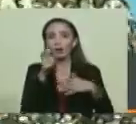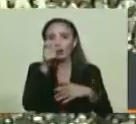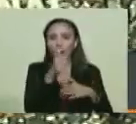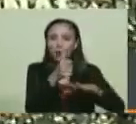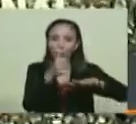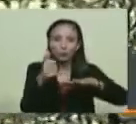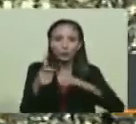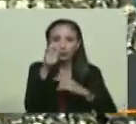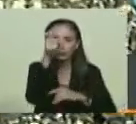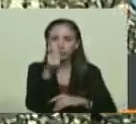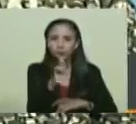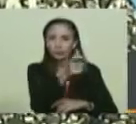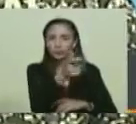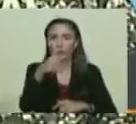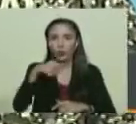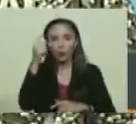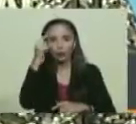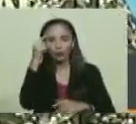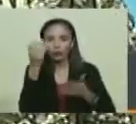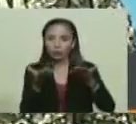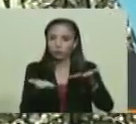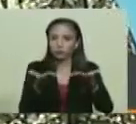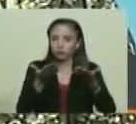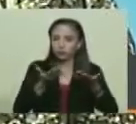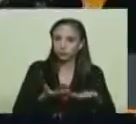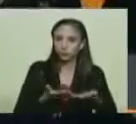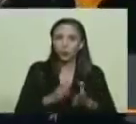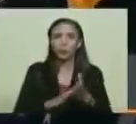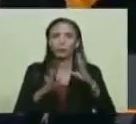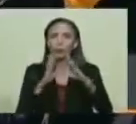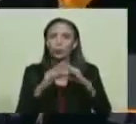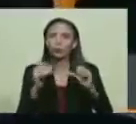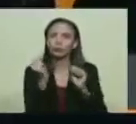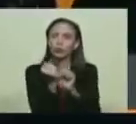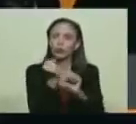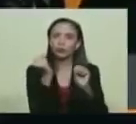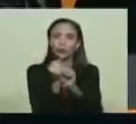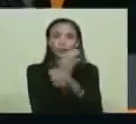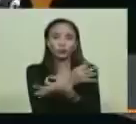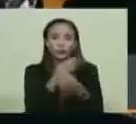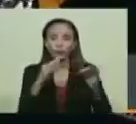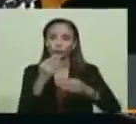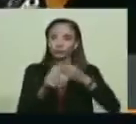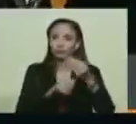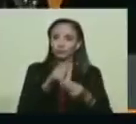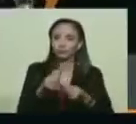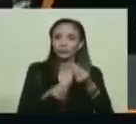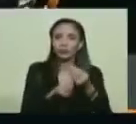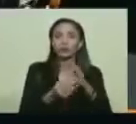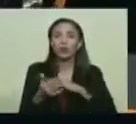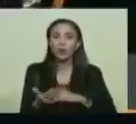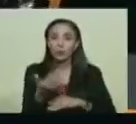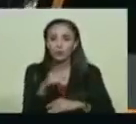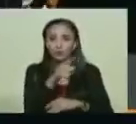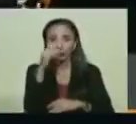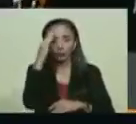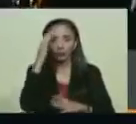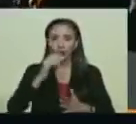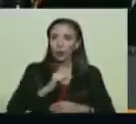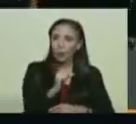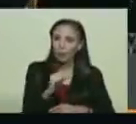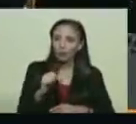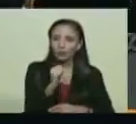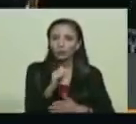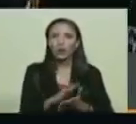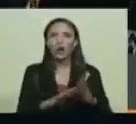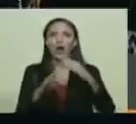oficiales que el día de hoy reciben este mérito por la labor cumplida. Importante destacar que este cuerpo de seguridad se basa en un